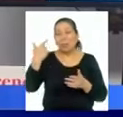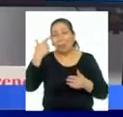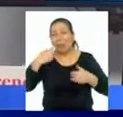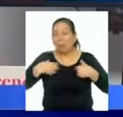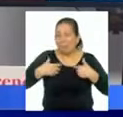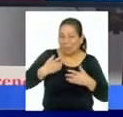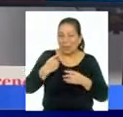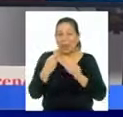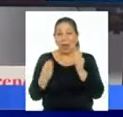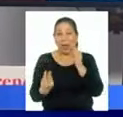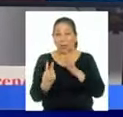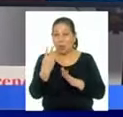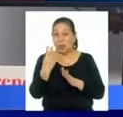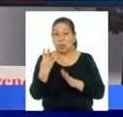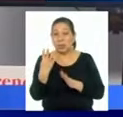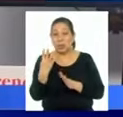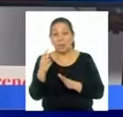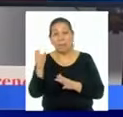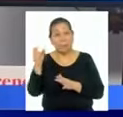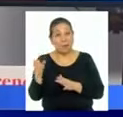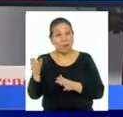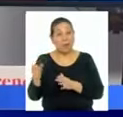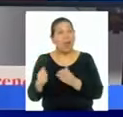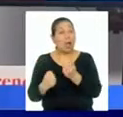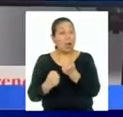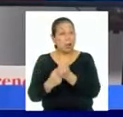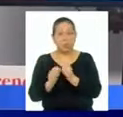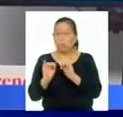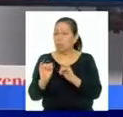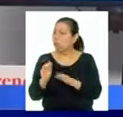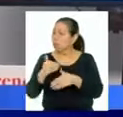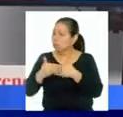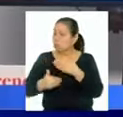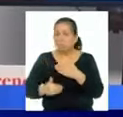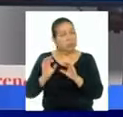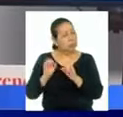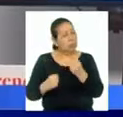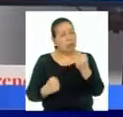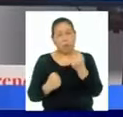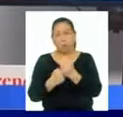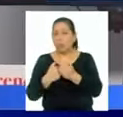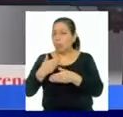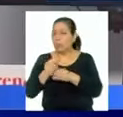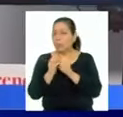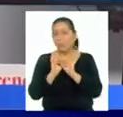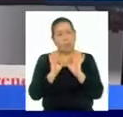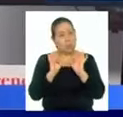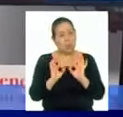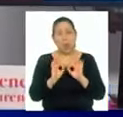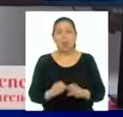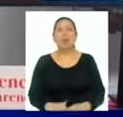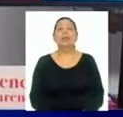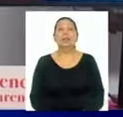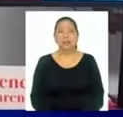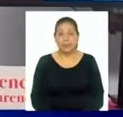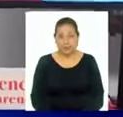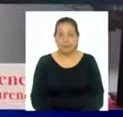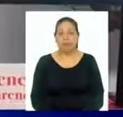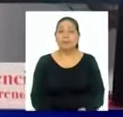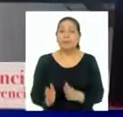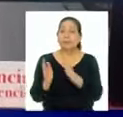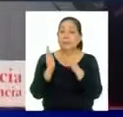esos hechos. Intentamos buscar que esa atención no se paralice y que continúe en los próximos días, ¿no? Muchas